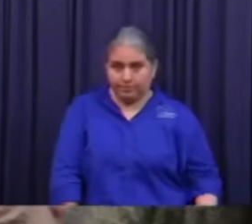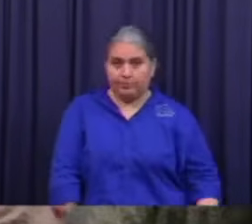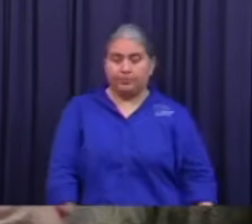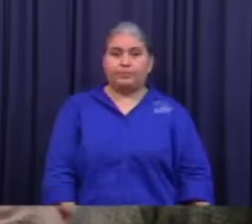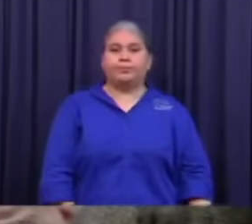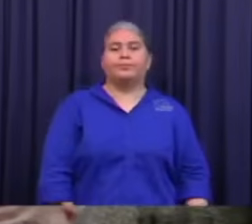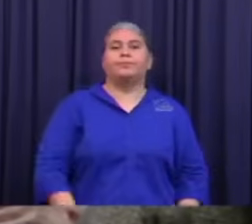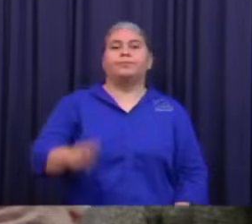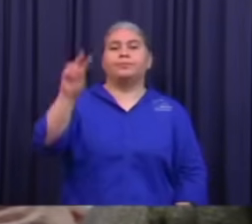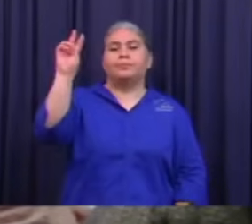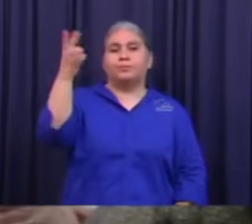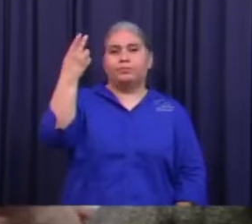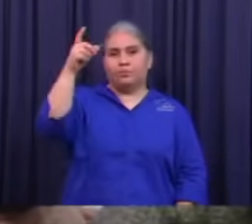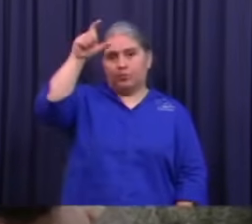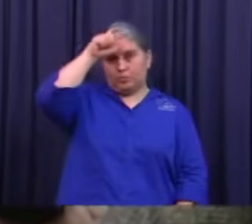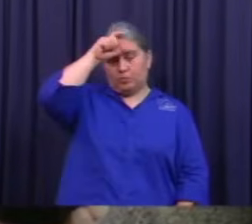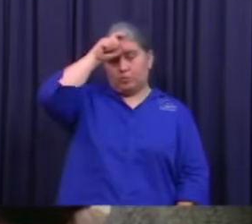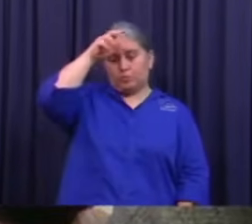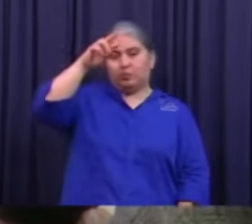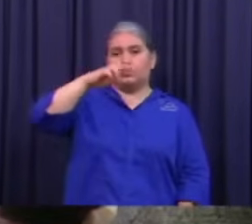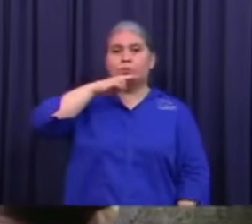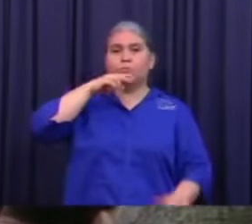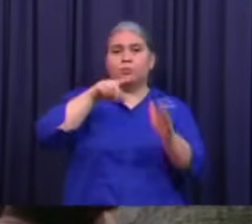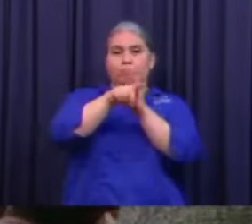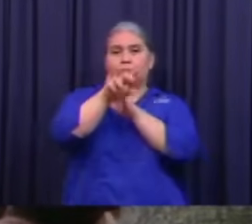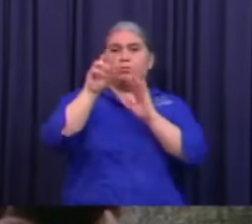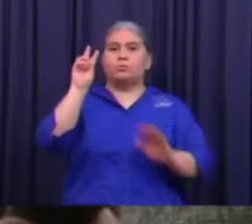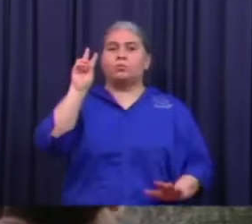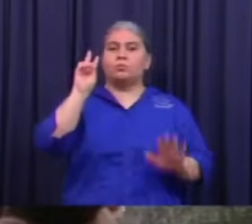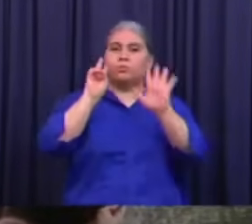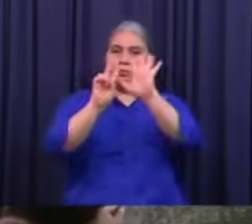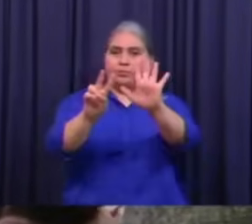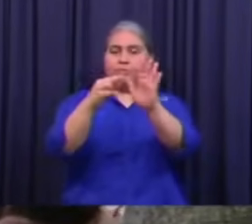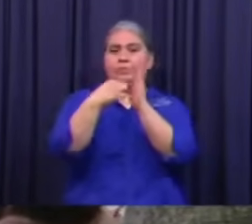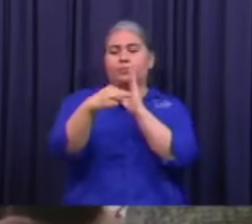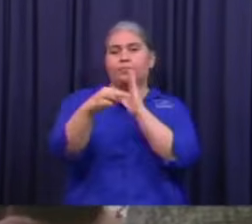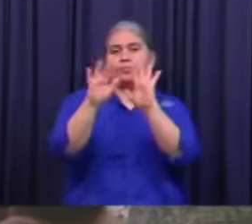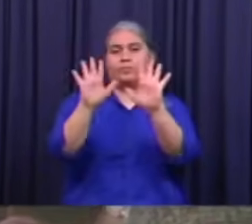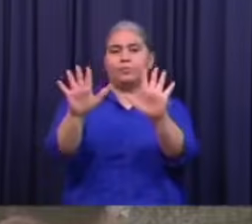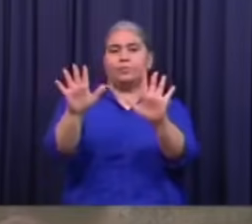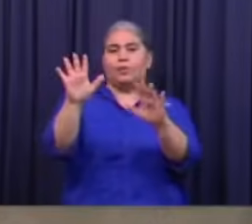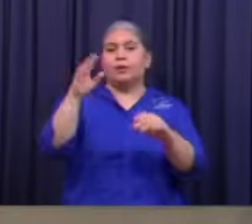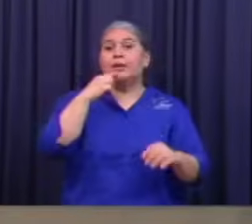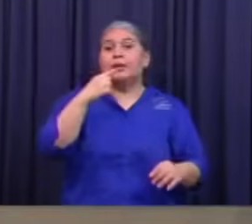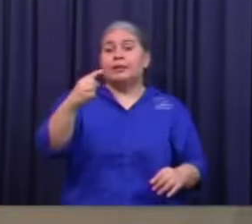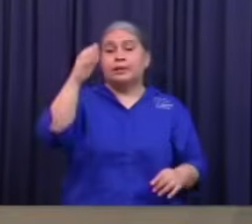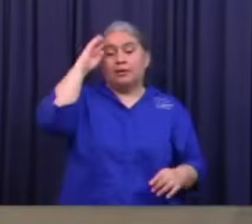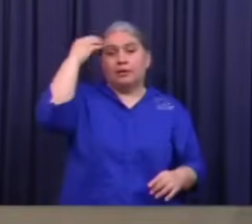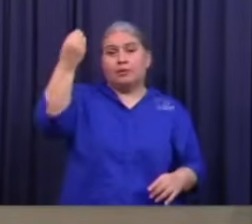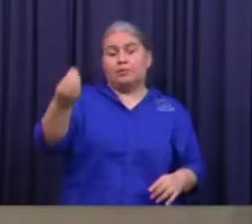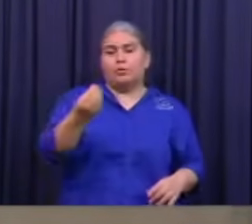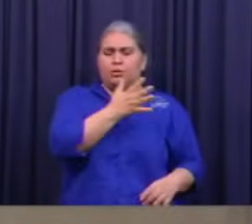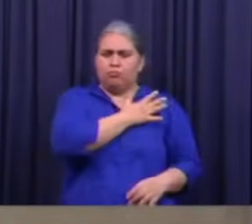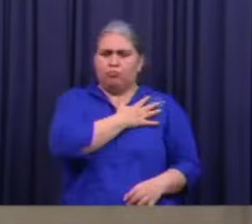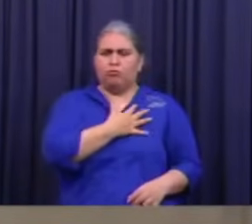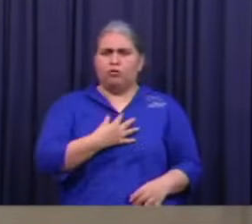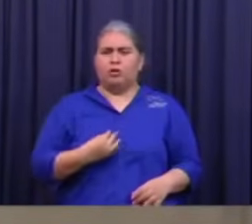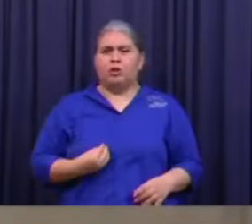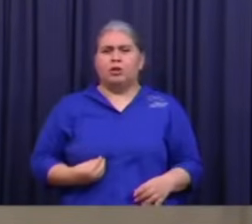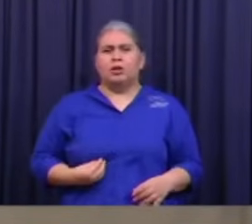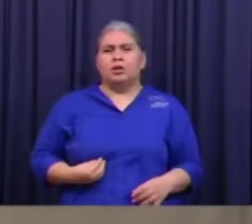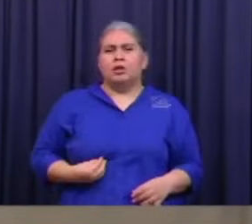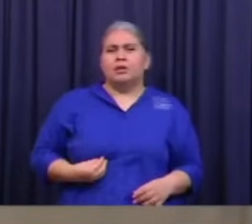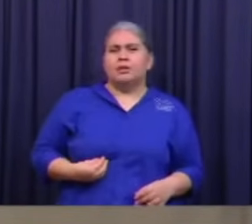segunda de Corintios capítulo 7 versículo 10 porque la tristeza que es a la